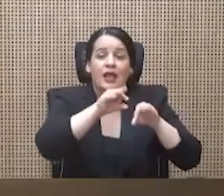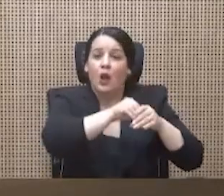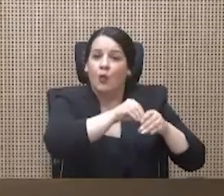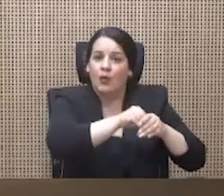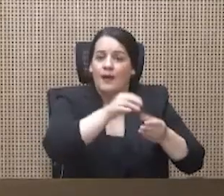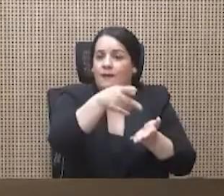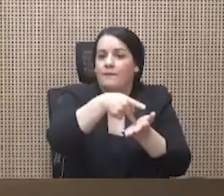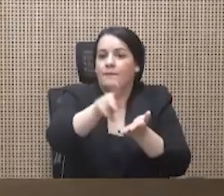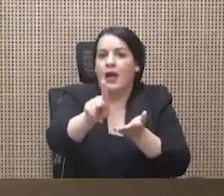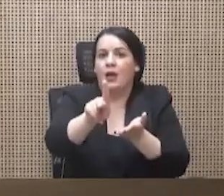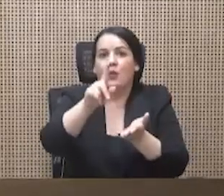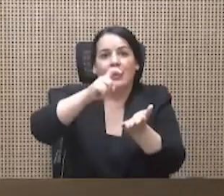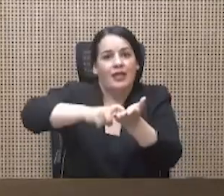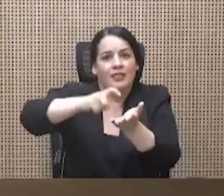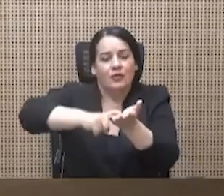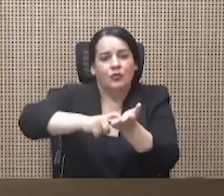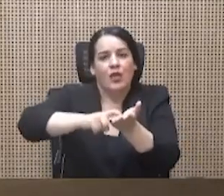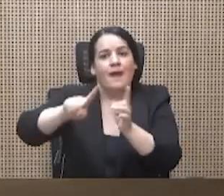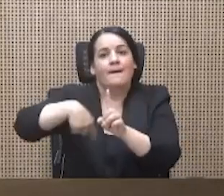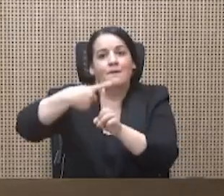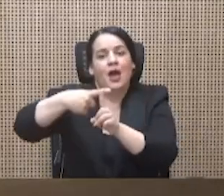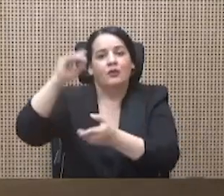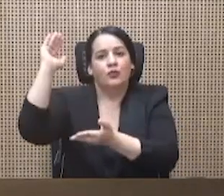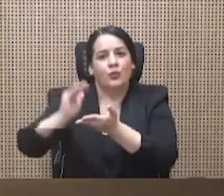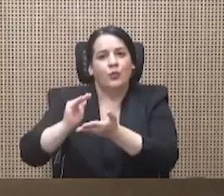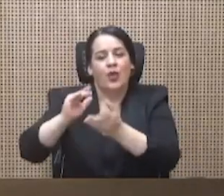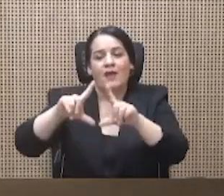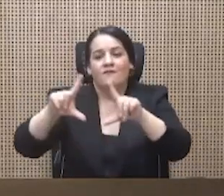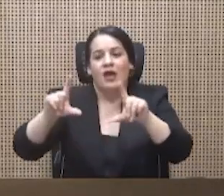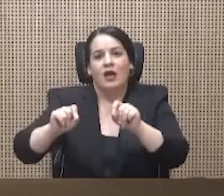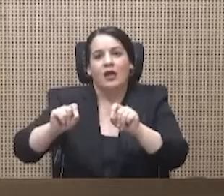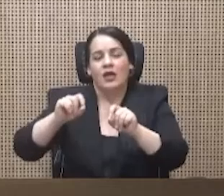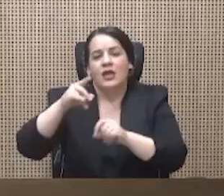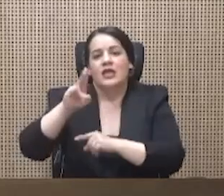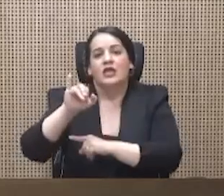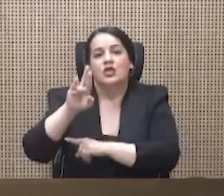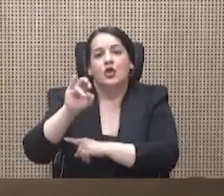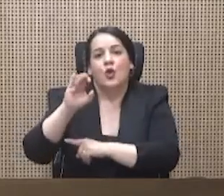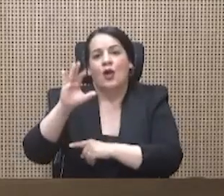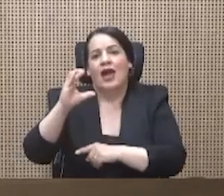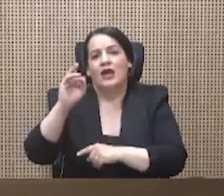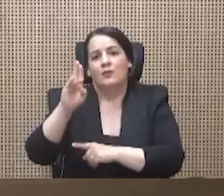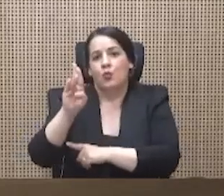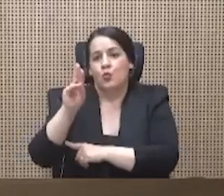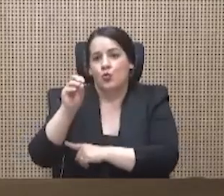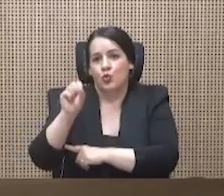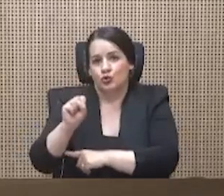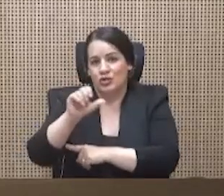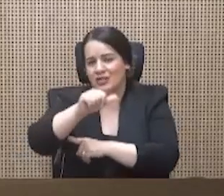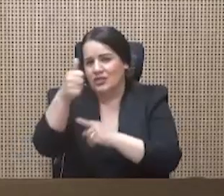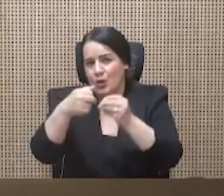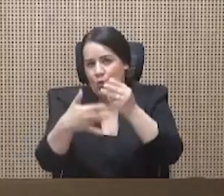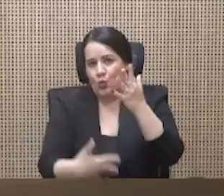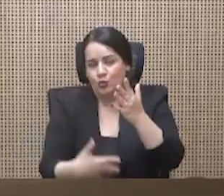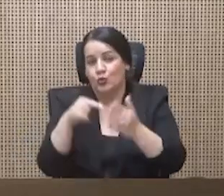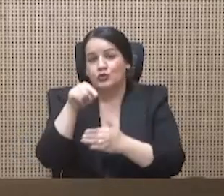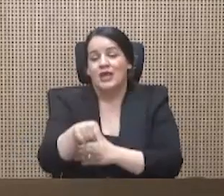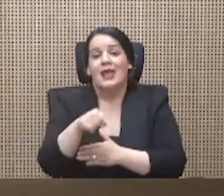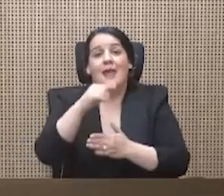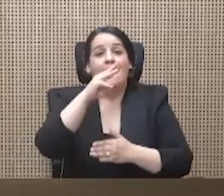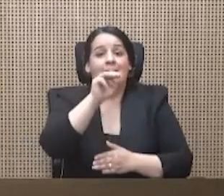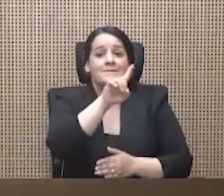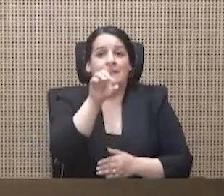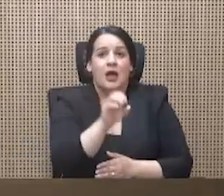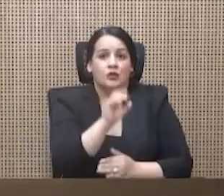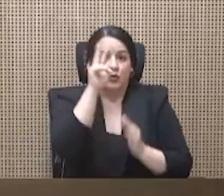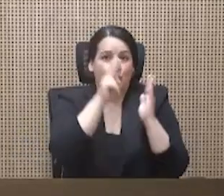de la deuda y reduzca la factura de hidrocarburos, entre otros. De hecho, durante marzo del 2023